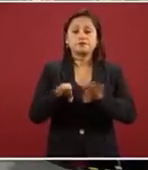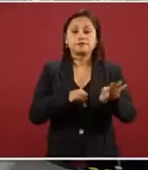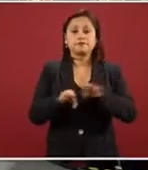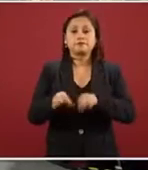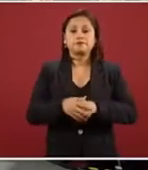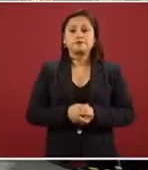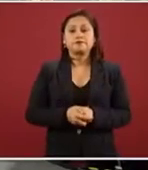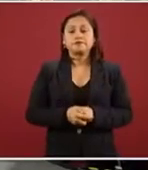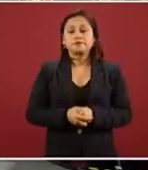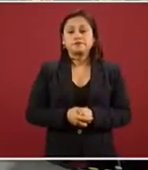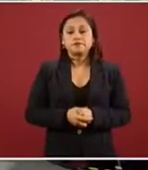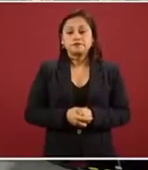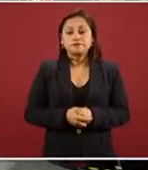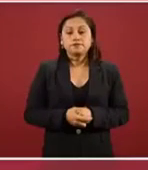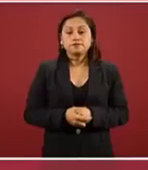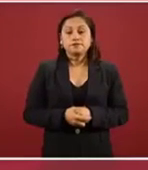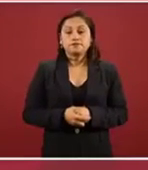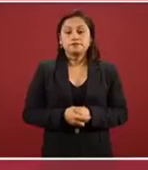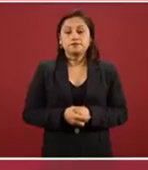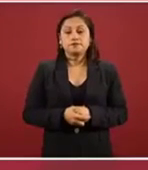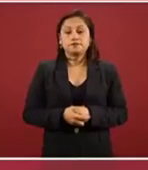Esto lo traté